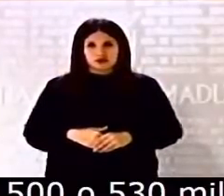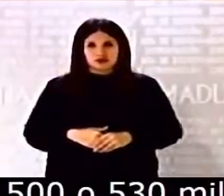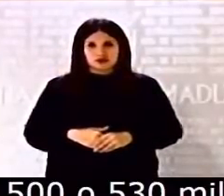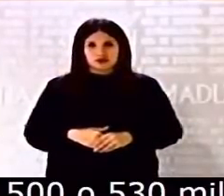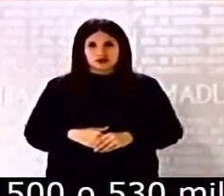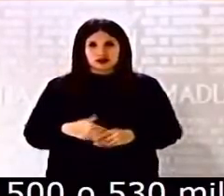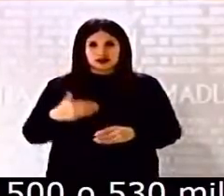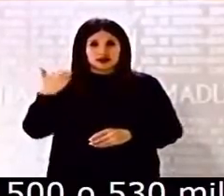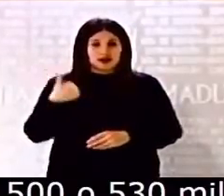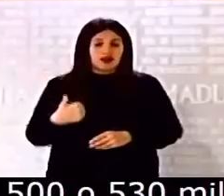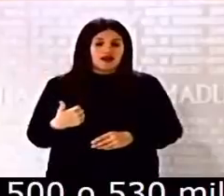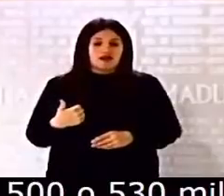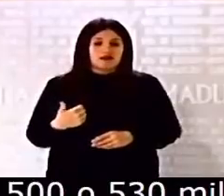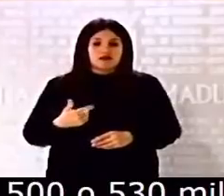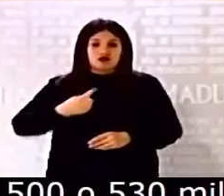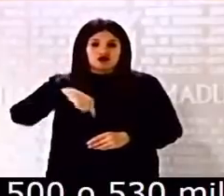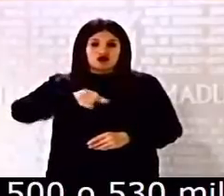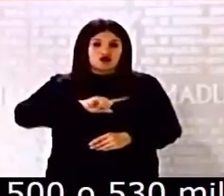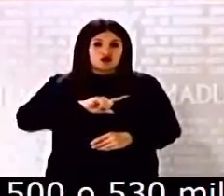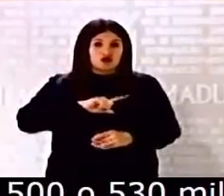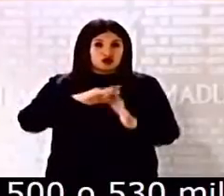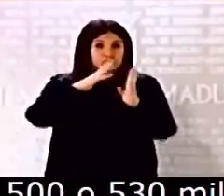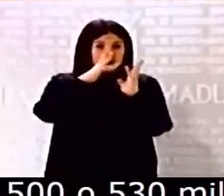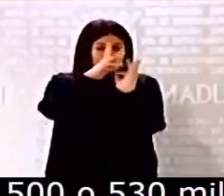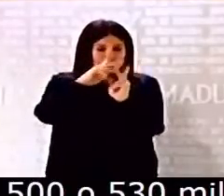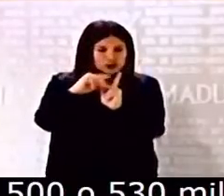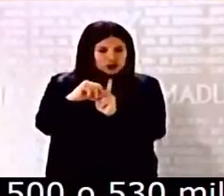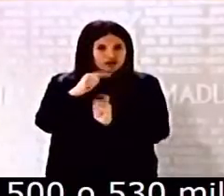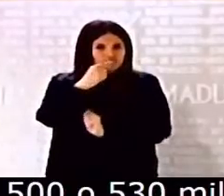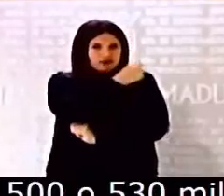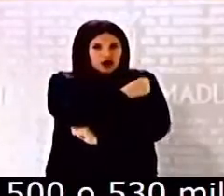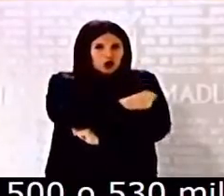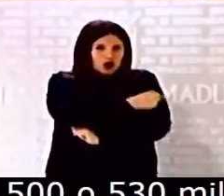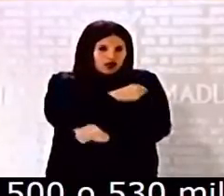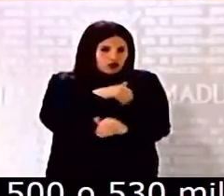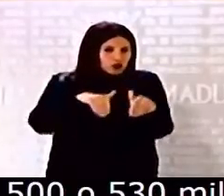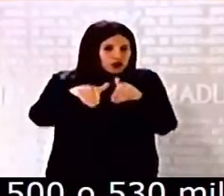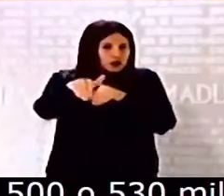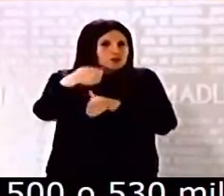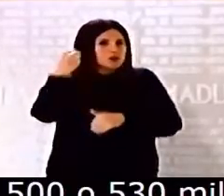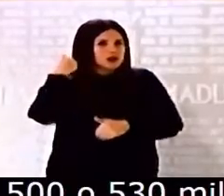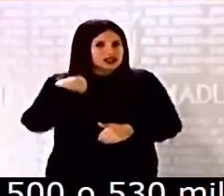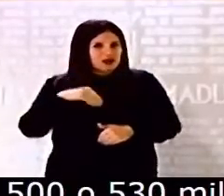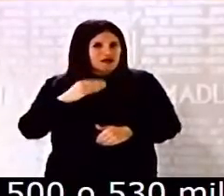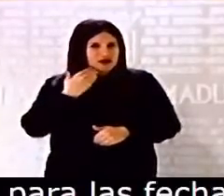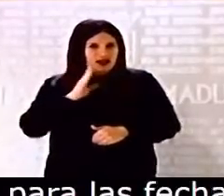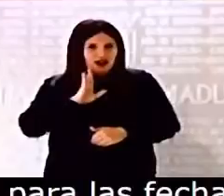que tendríamos que tener vacunados para las fechas esas.